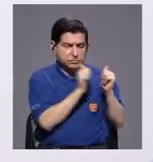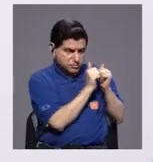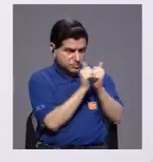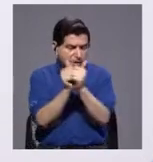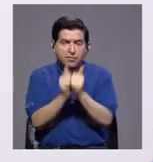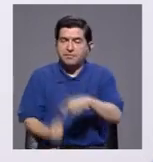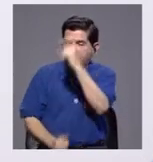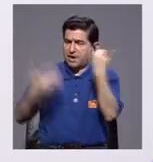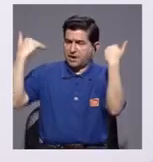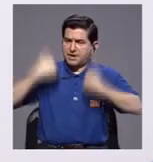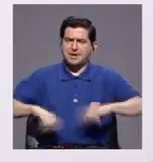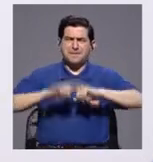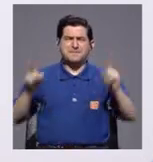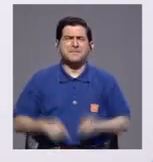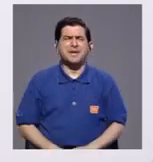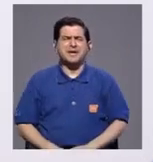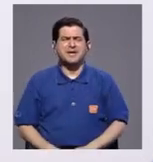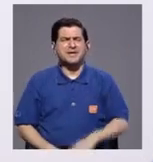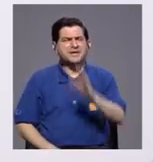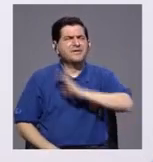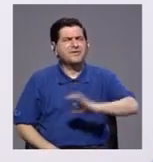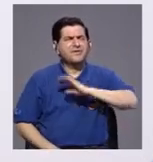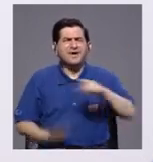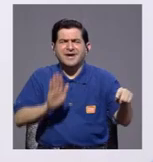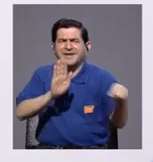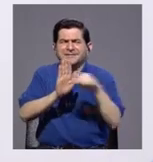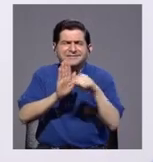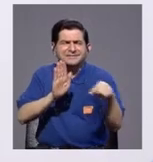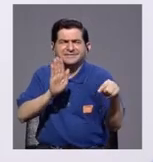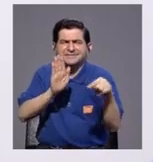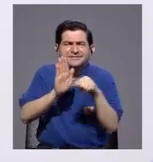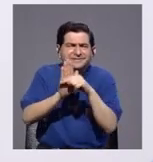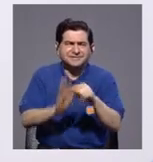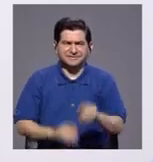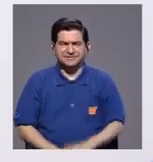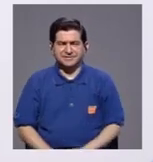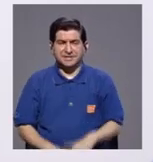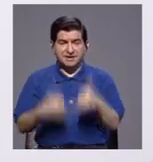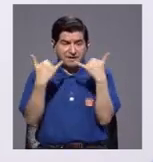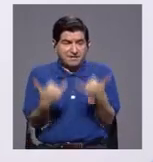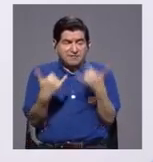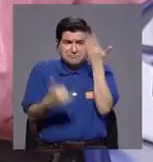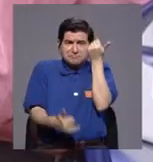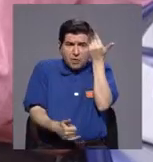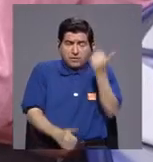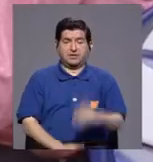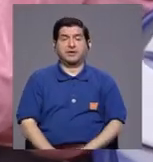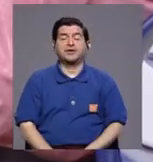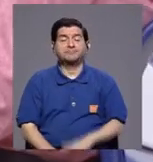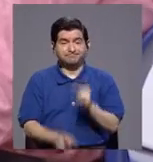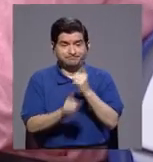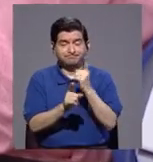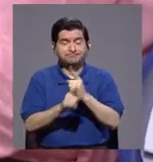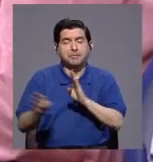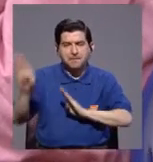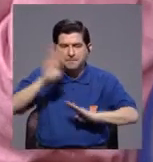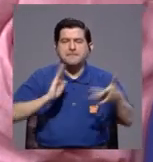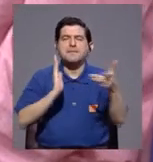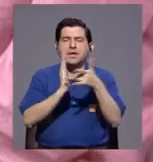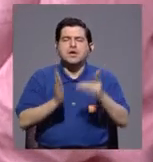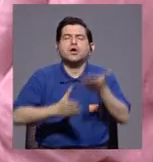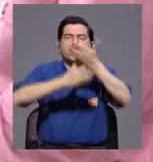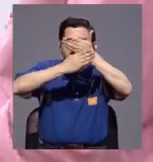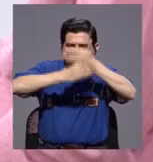porque tienen esa connotación negativa en días actuales exactamente la biotecnología la podemos